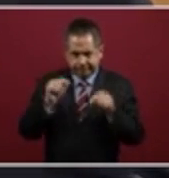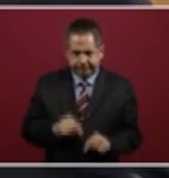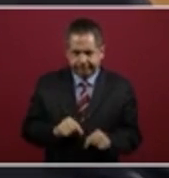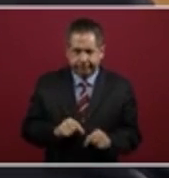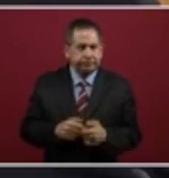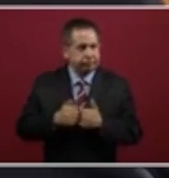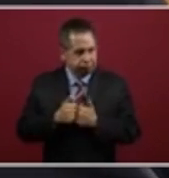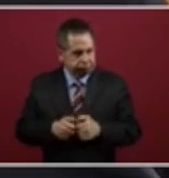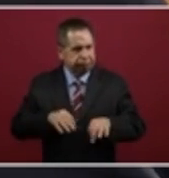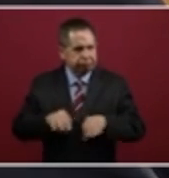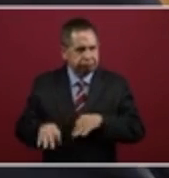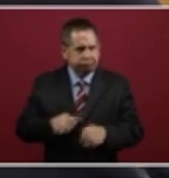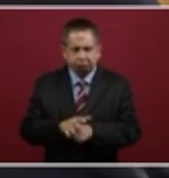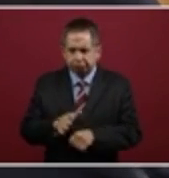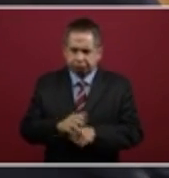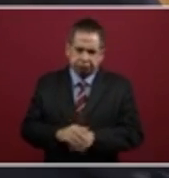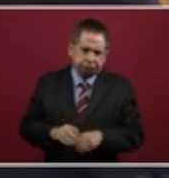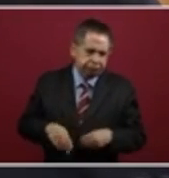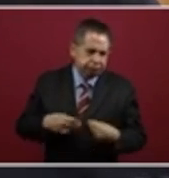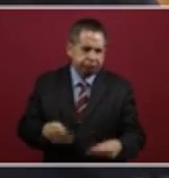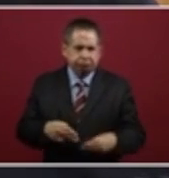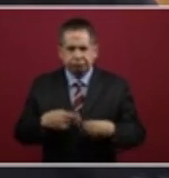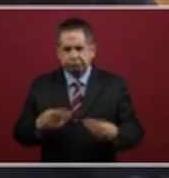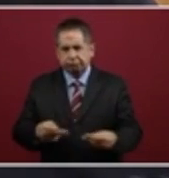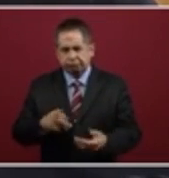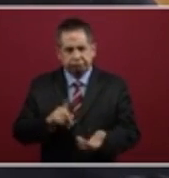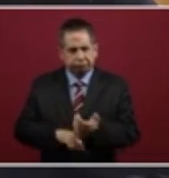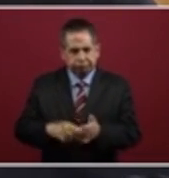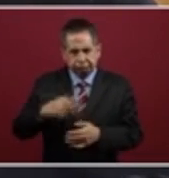pasarse a trabajar, a buscarse la vida